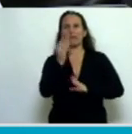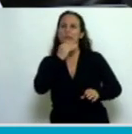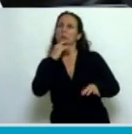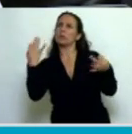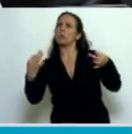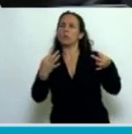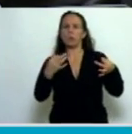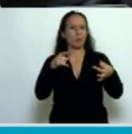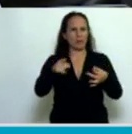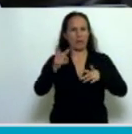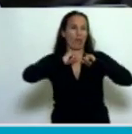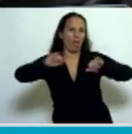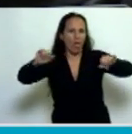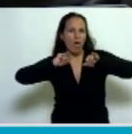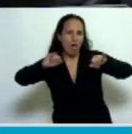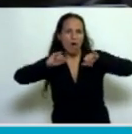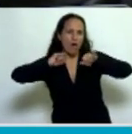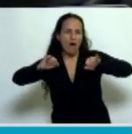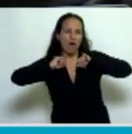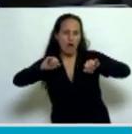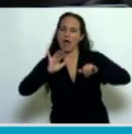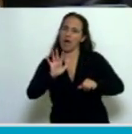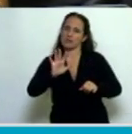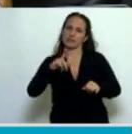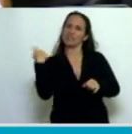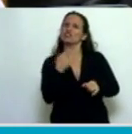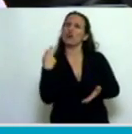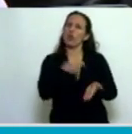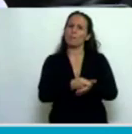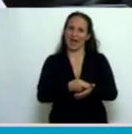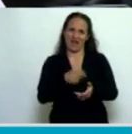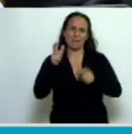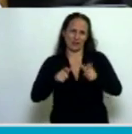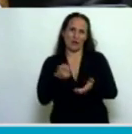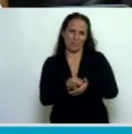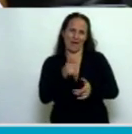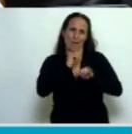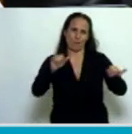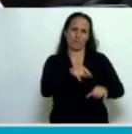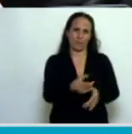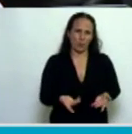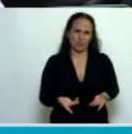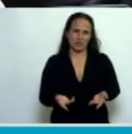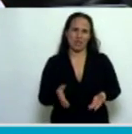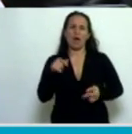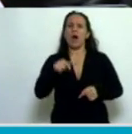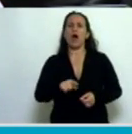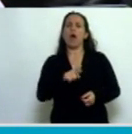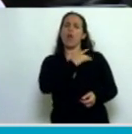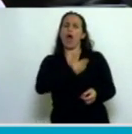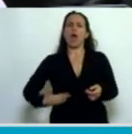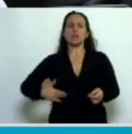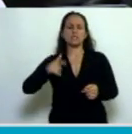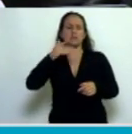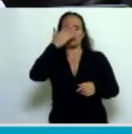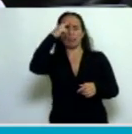de la maquinaria propagandística colosal que todos pagamos. Han creado un Estado omnipotente y